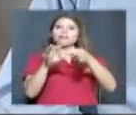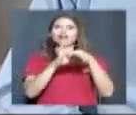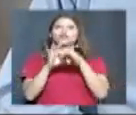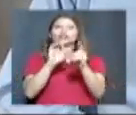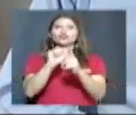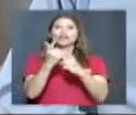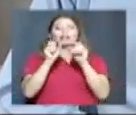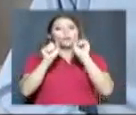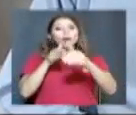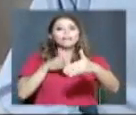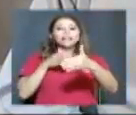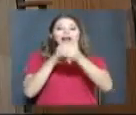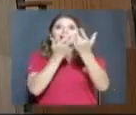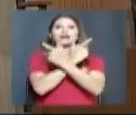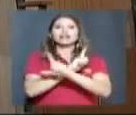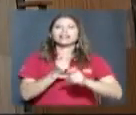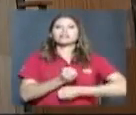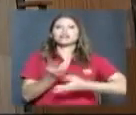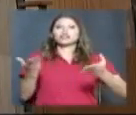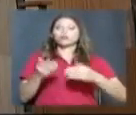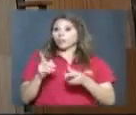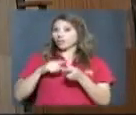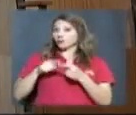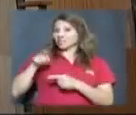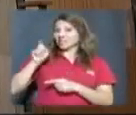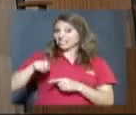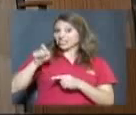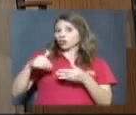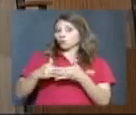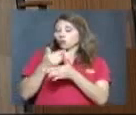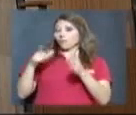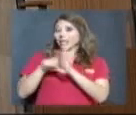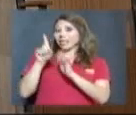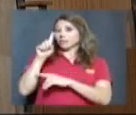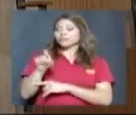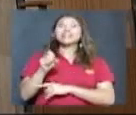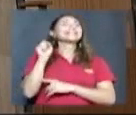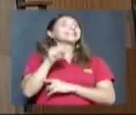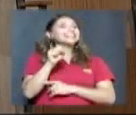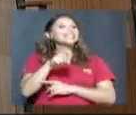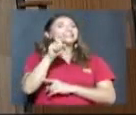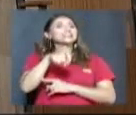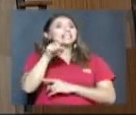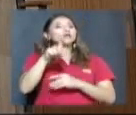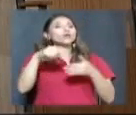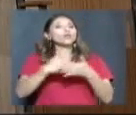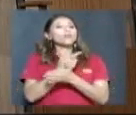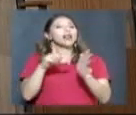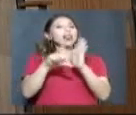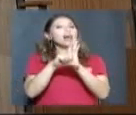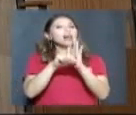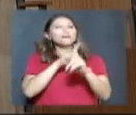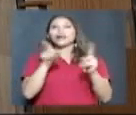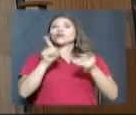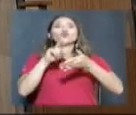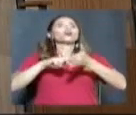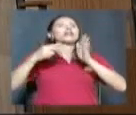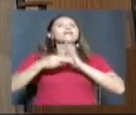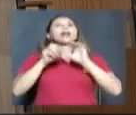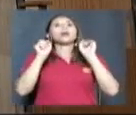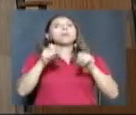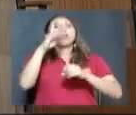Entonces, ¿es necesaria esa nueva ley, Antonio? Es necesario la nueva ley, lo que no significa que hay que atravesar el caballo y hacer una